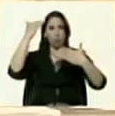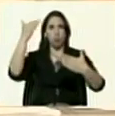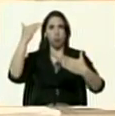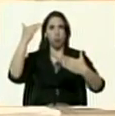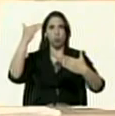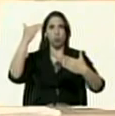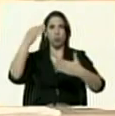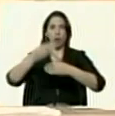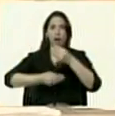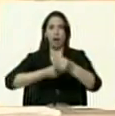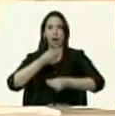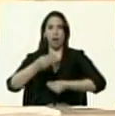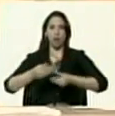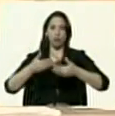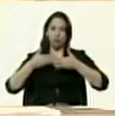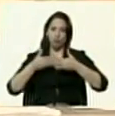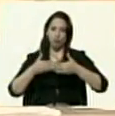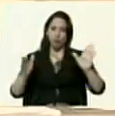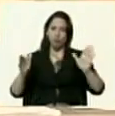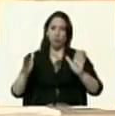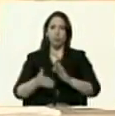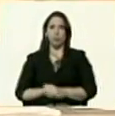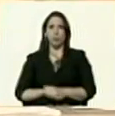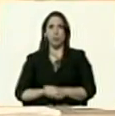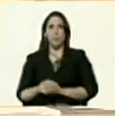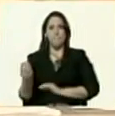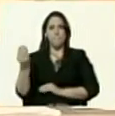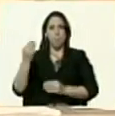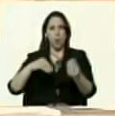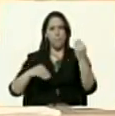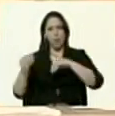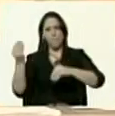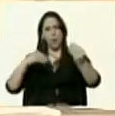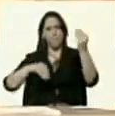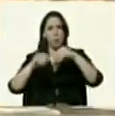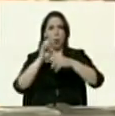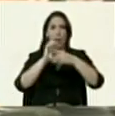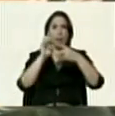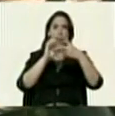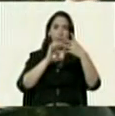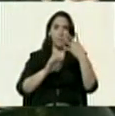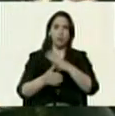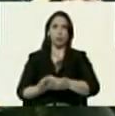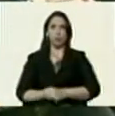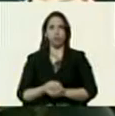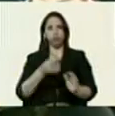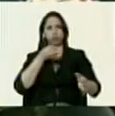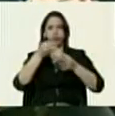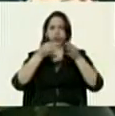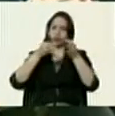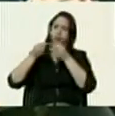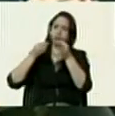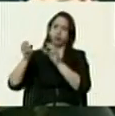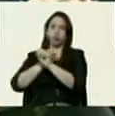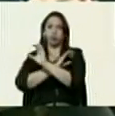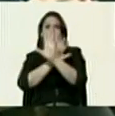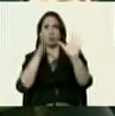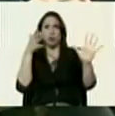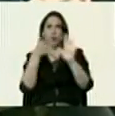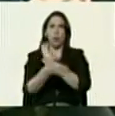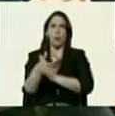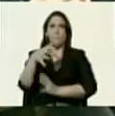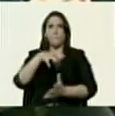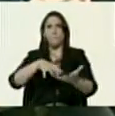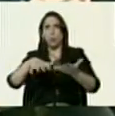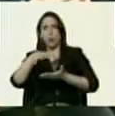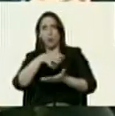hecho esta introducción tratando de aportar el mayor número de elementos de lo que es la coyuntura, como